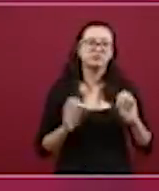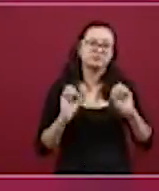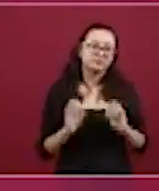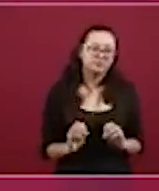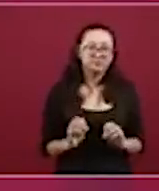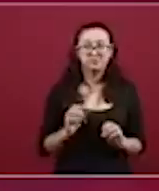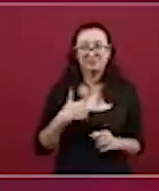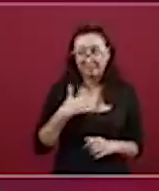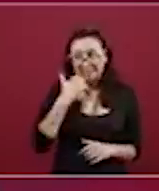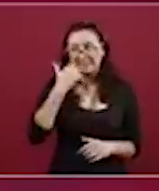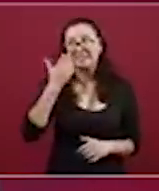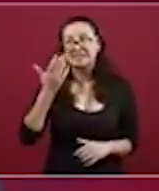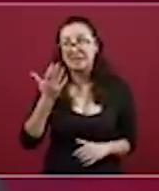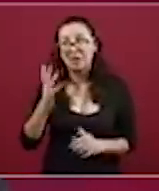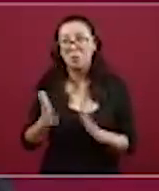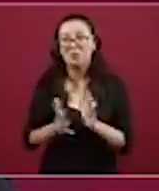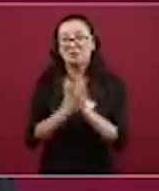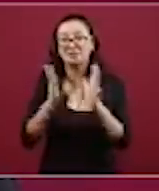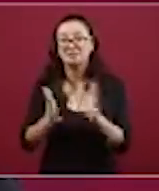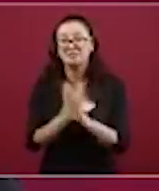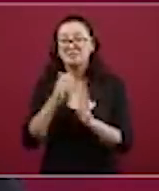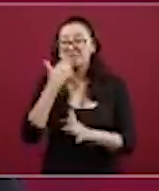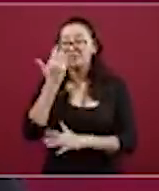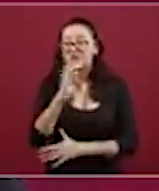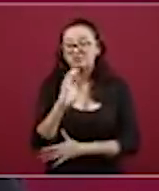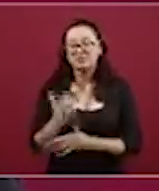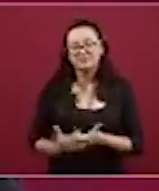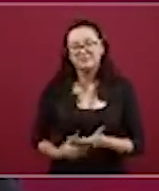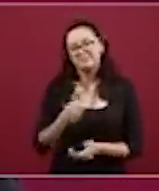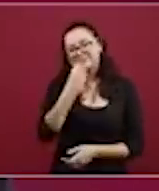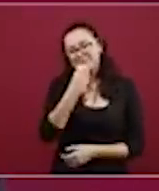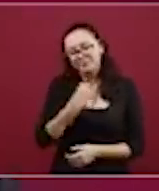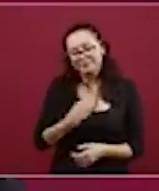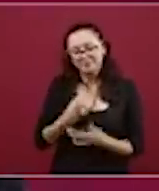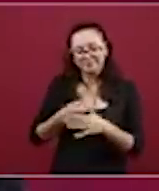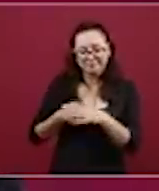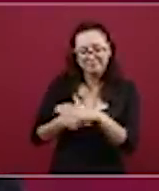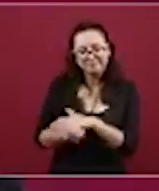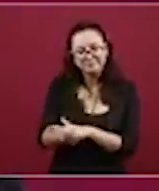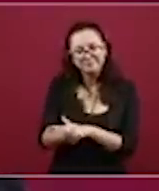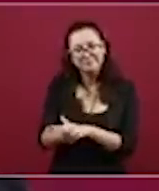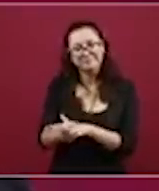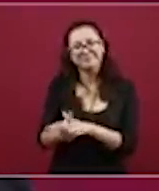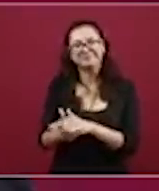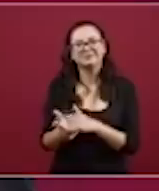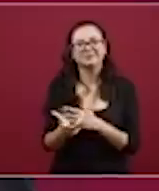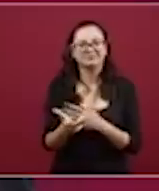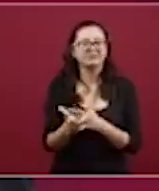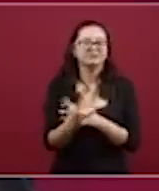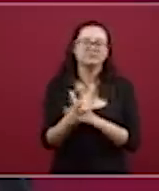sobornos para obtener contratos. Entonces, eso se termina,